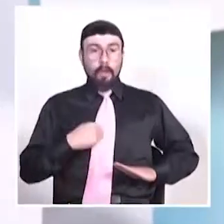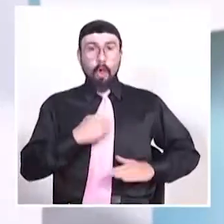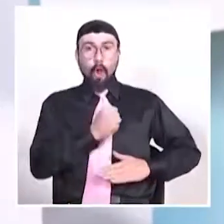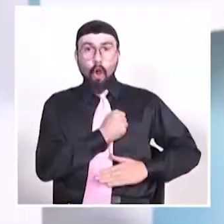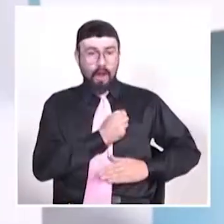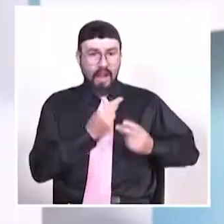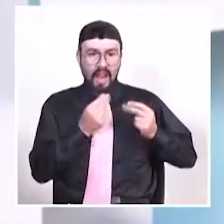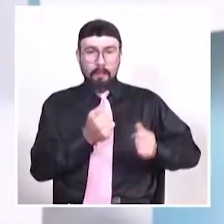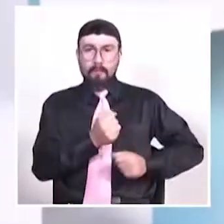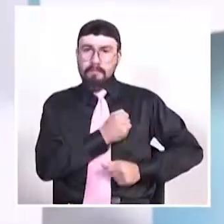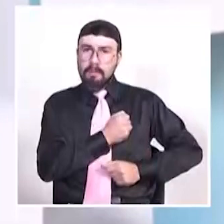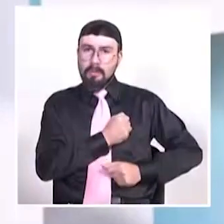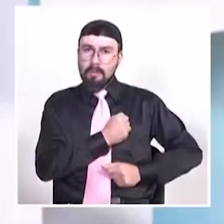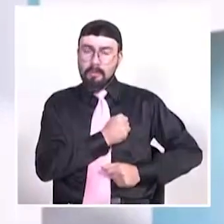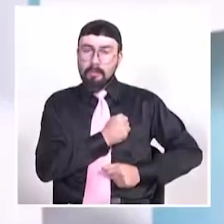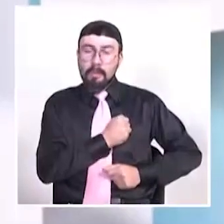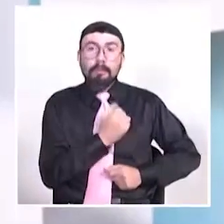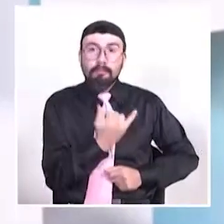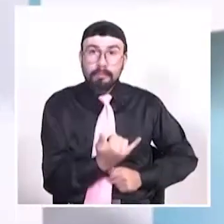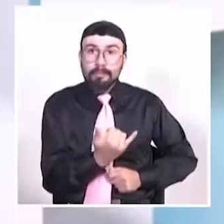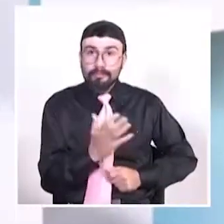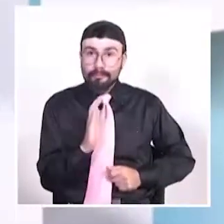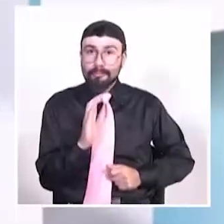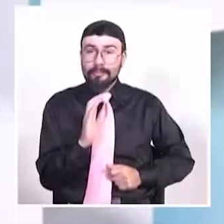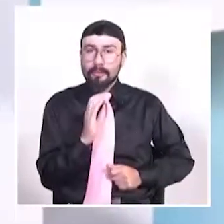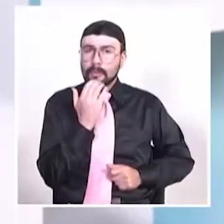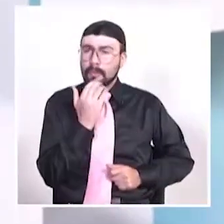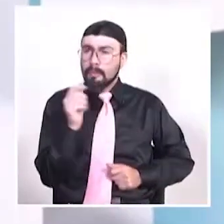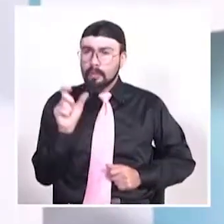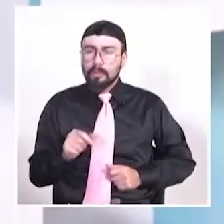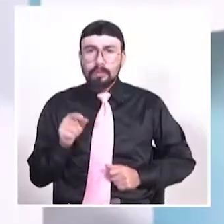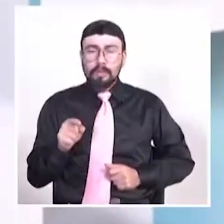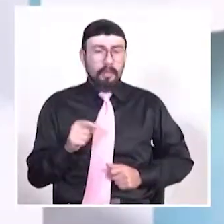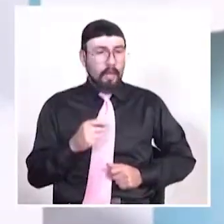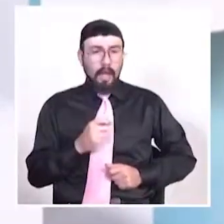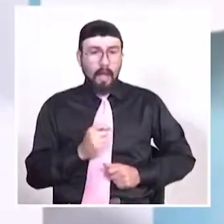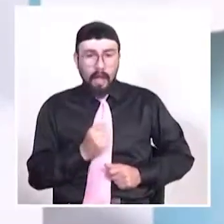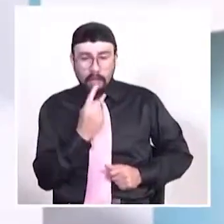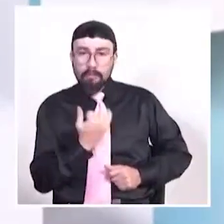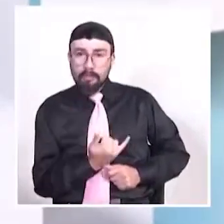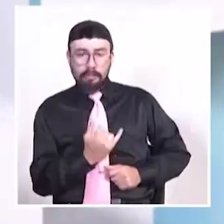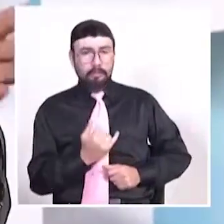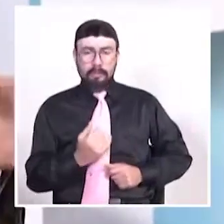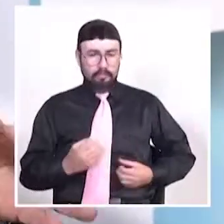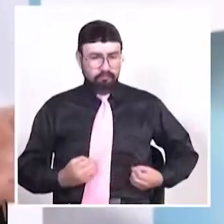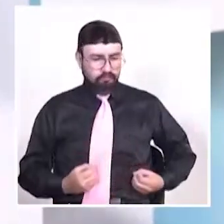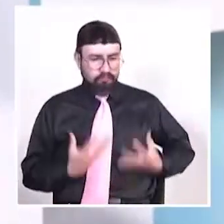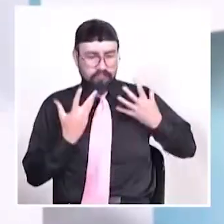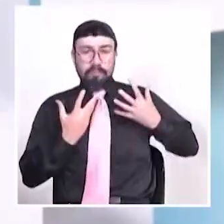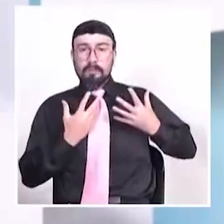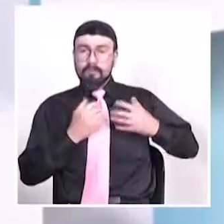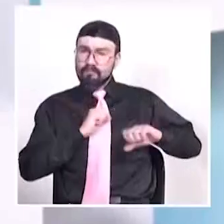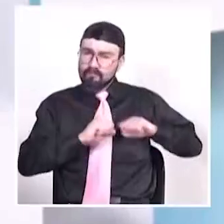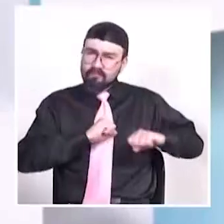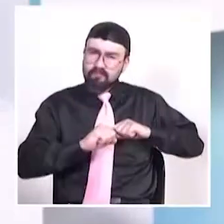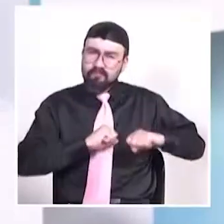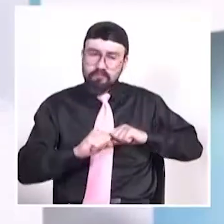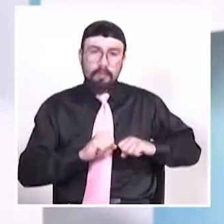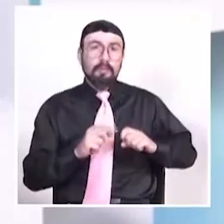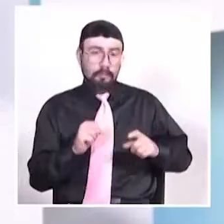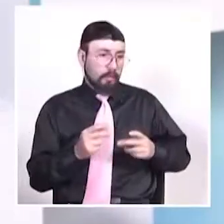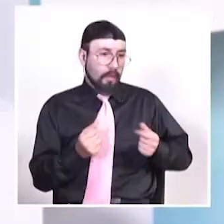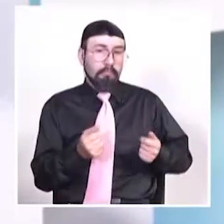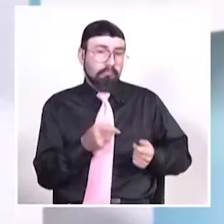se acelera y se produce una taquicardia. Entonces, si una persona tiene una descarga de catecolaminas, puede tener también entonces una